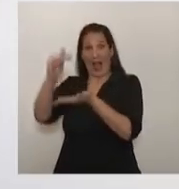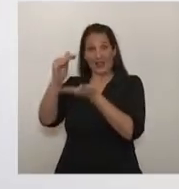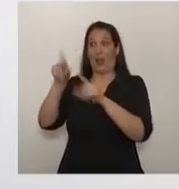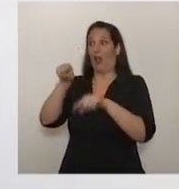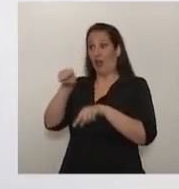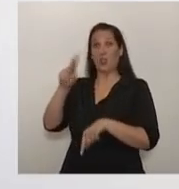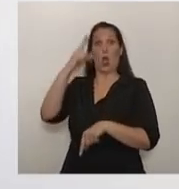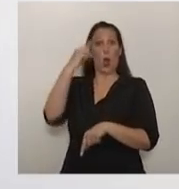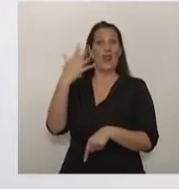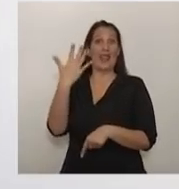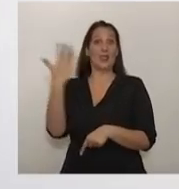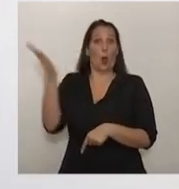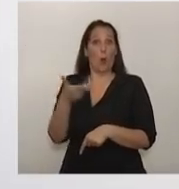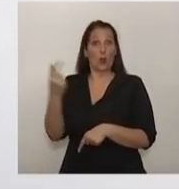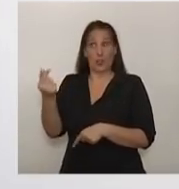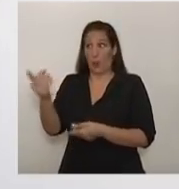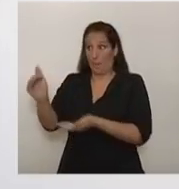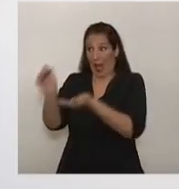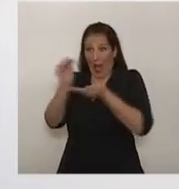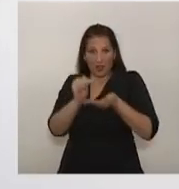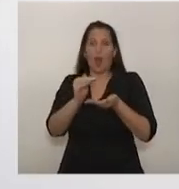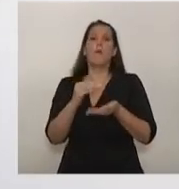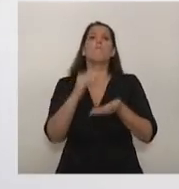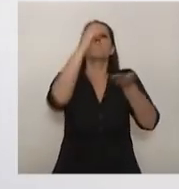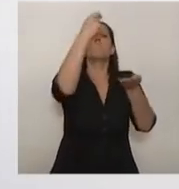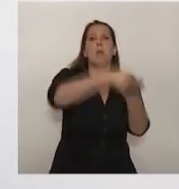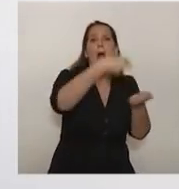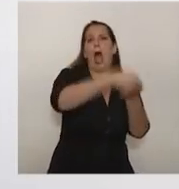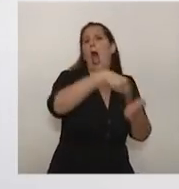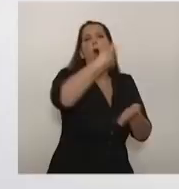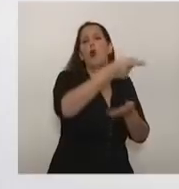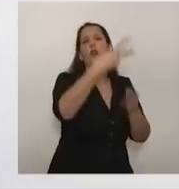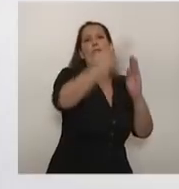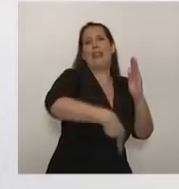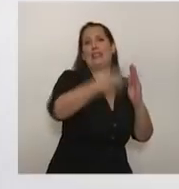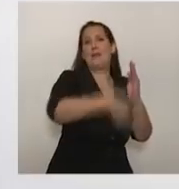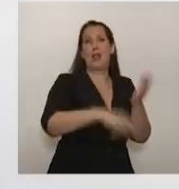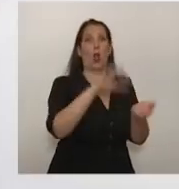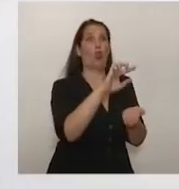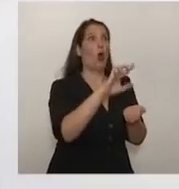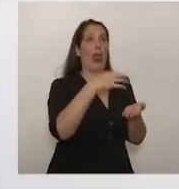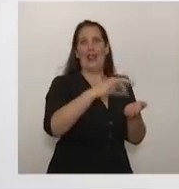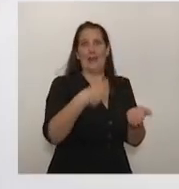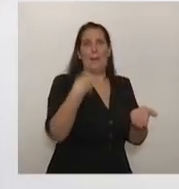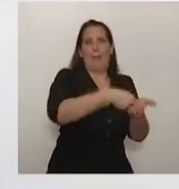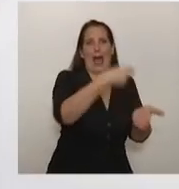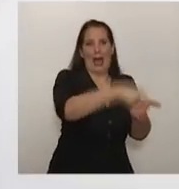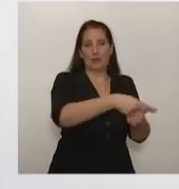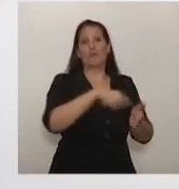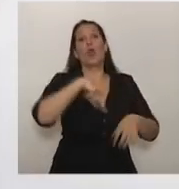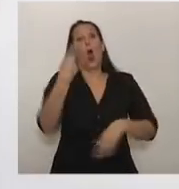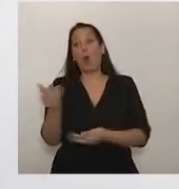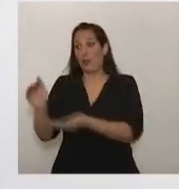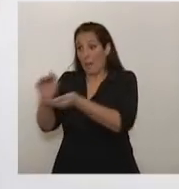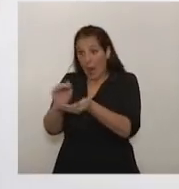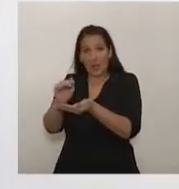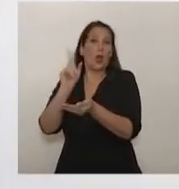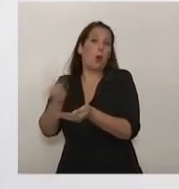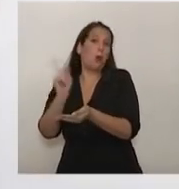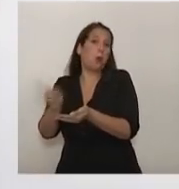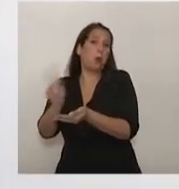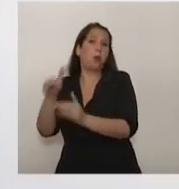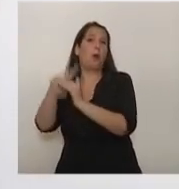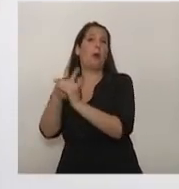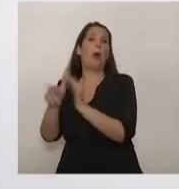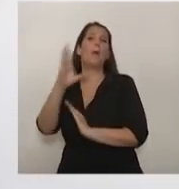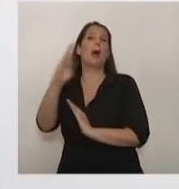del préstamo del fondo lo usamos para pagar otros vencimientos en dólares que teníamos. Y una parte está todavía en las reservas del Banco